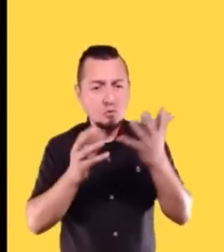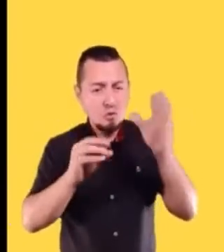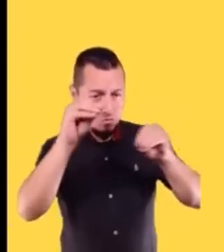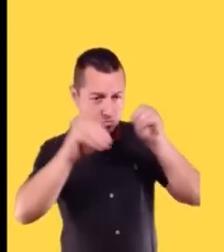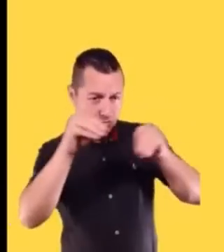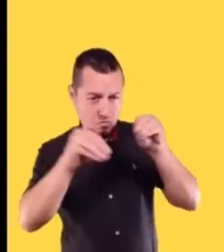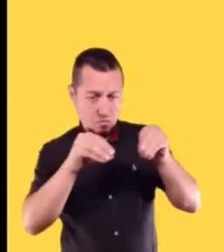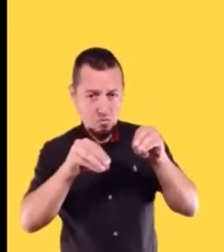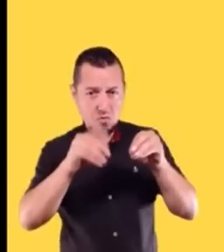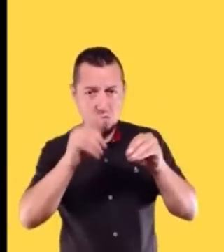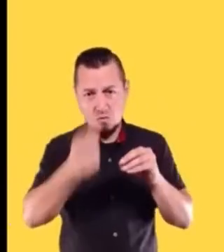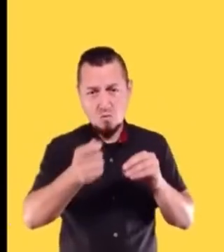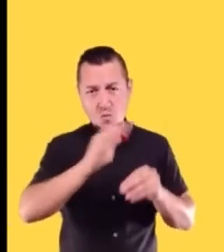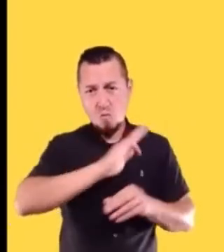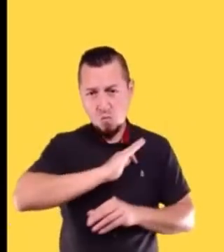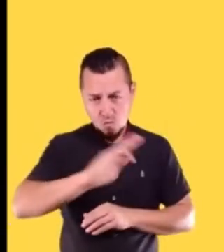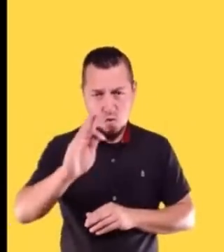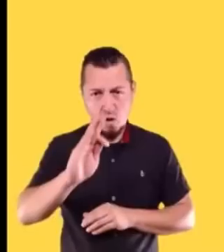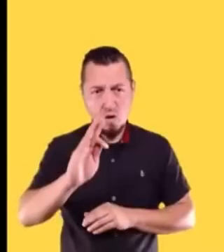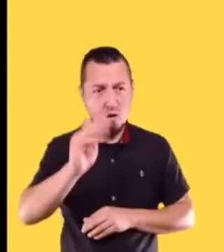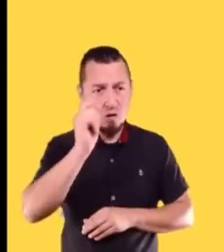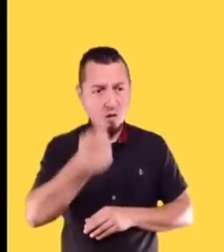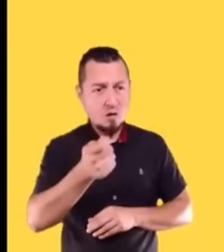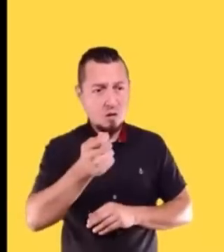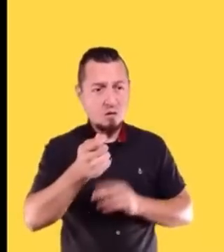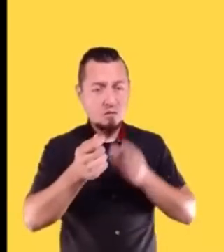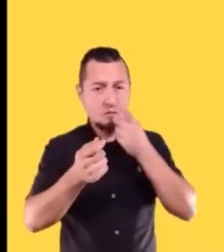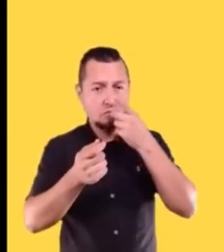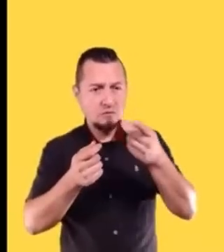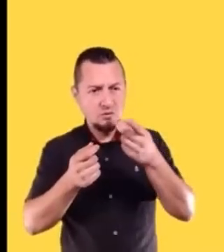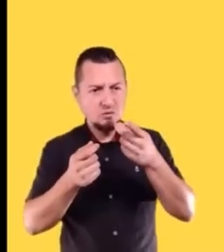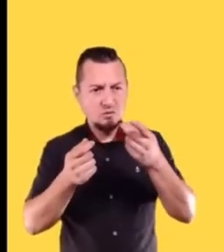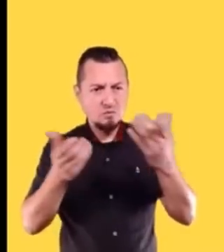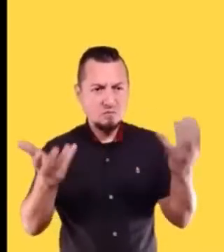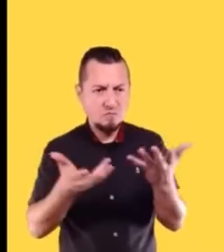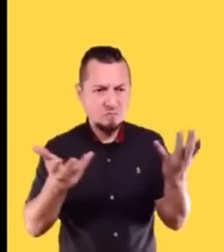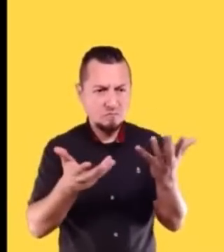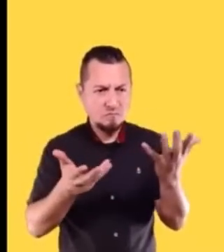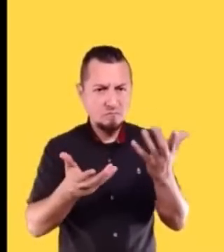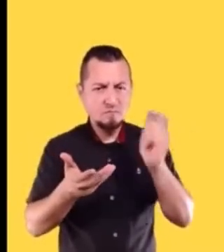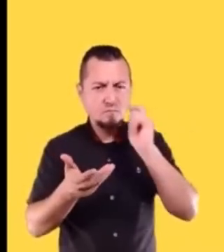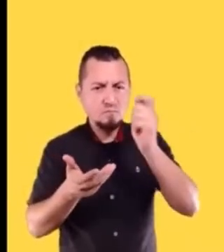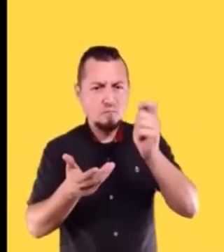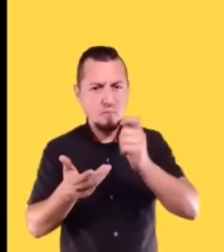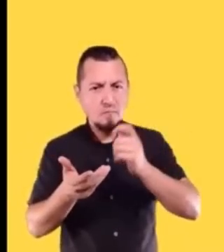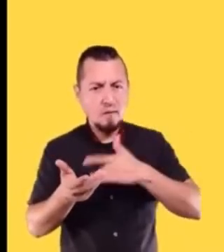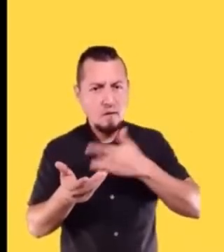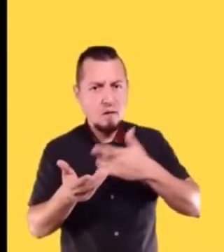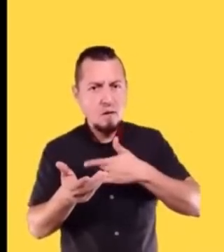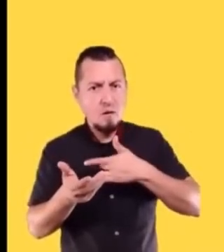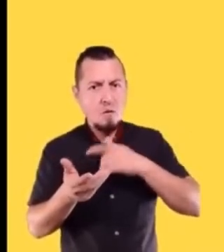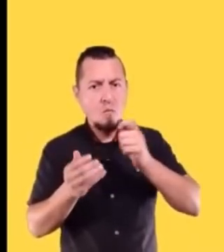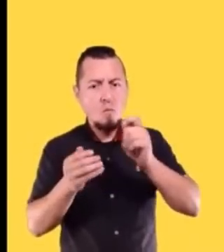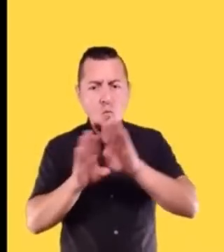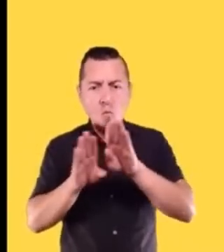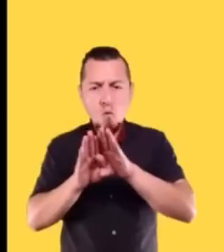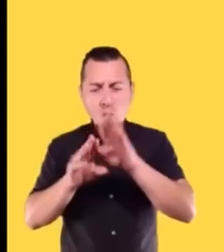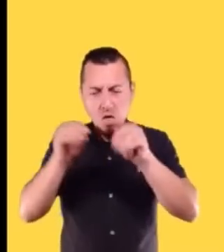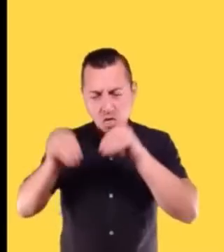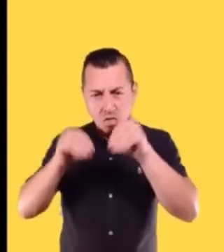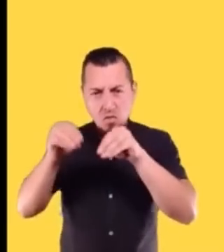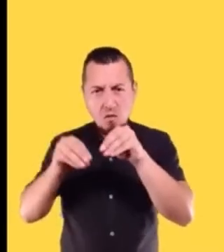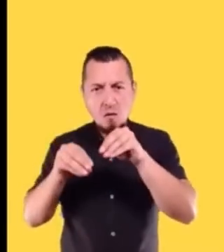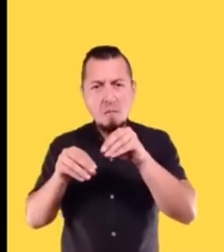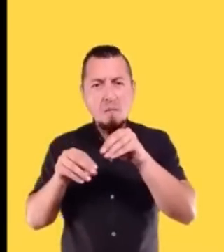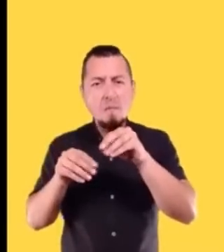les puede resultar interesante. Algunos podrían divergir sobre provocar una erección con una manguera y cositas de estas. Pero hay